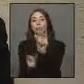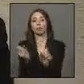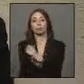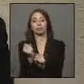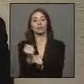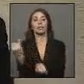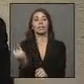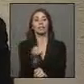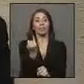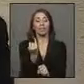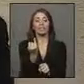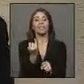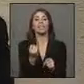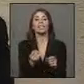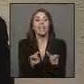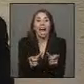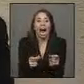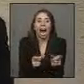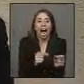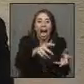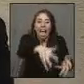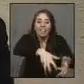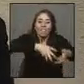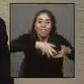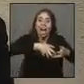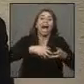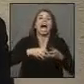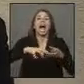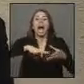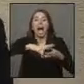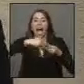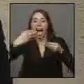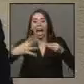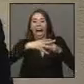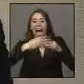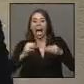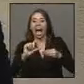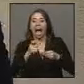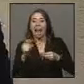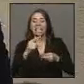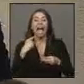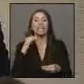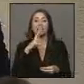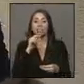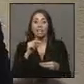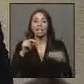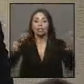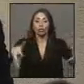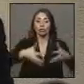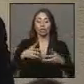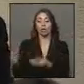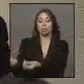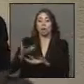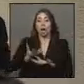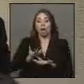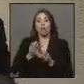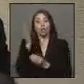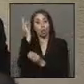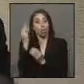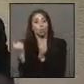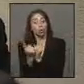trabajadores independientes recolectores de Jaiba y Algas de Quintero. Y me han manifestado que por ser una agrupación y no un sindicato, han tenido